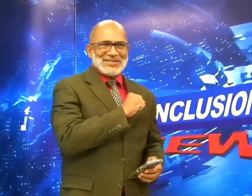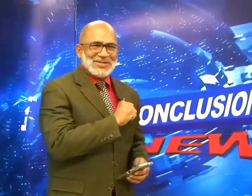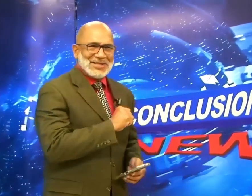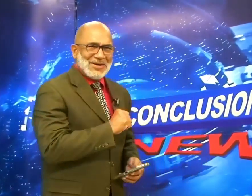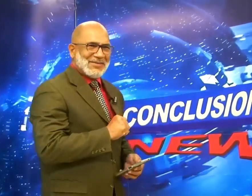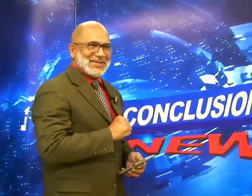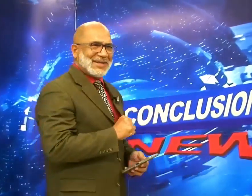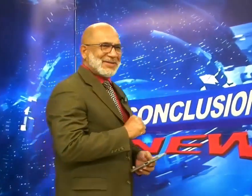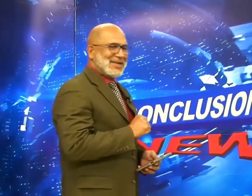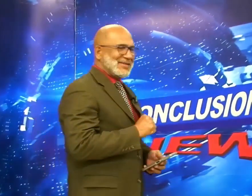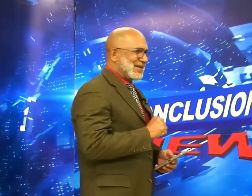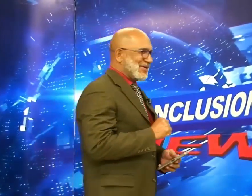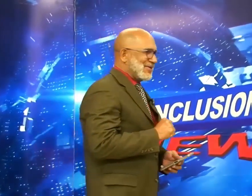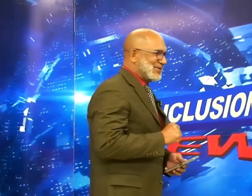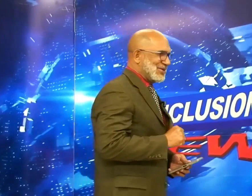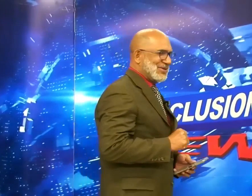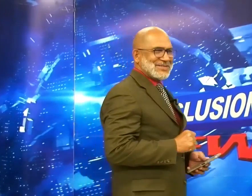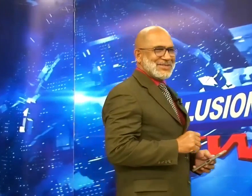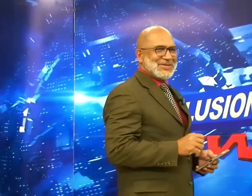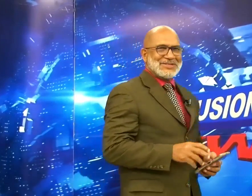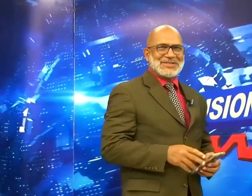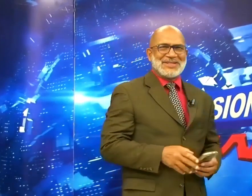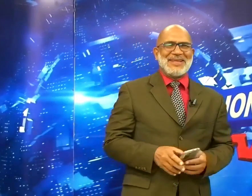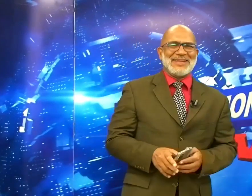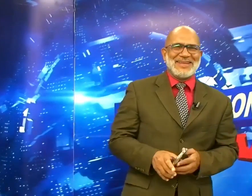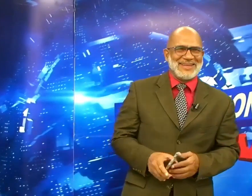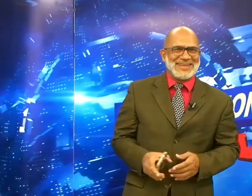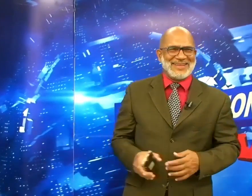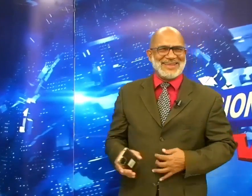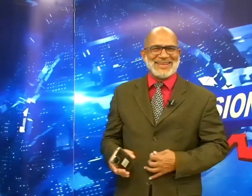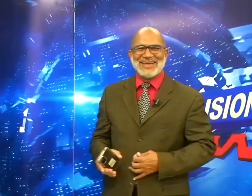Buenas noches, amables televidentes de Conclusiones. Dios,